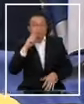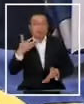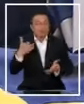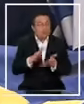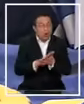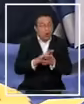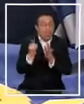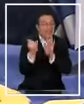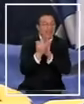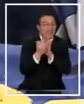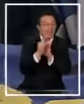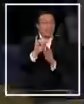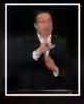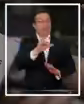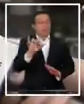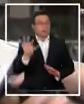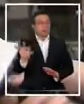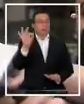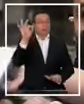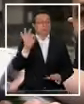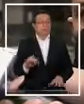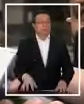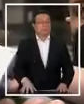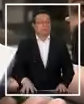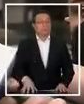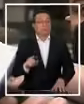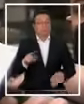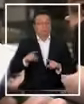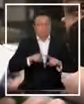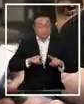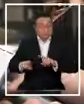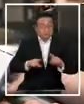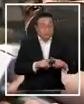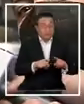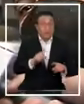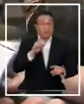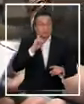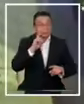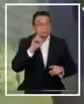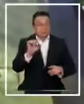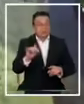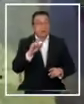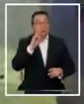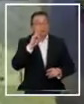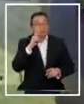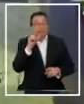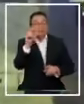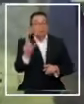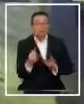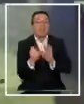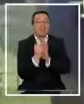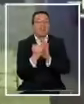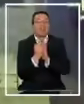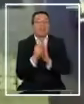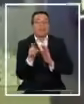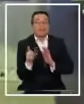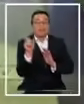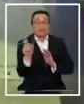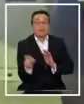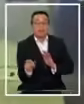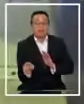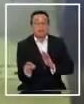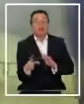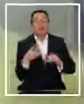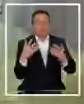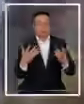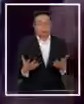fallecido en las próximas horas. Las diligencias van a comprender la identificación de este cadáver y